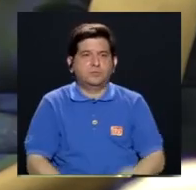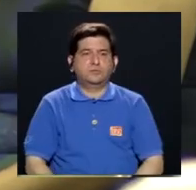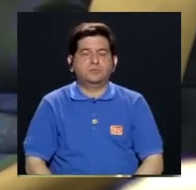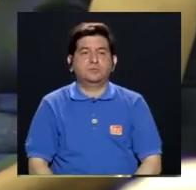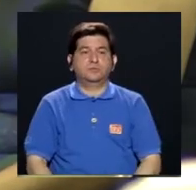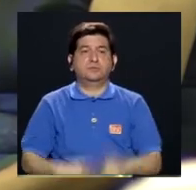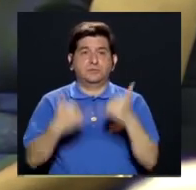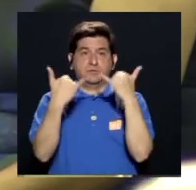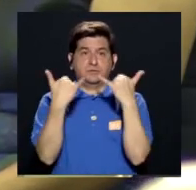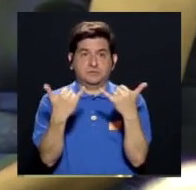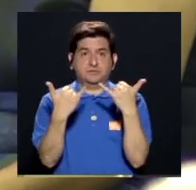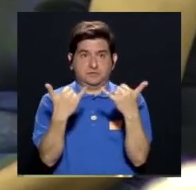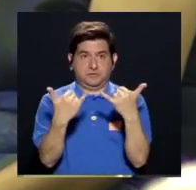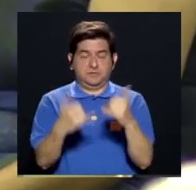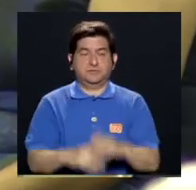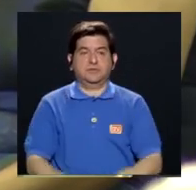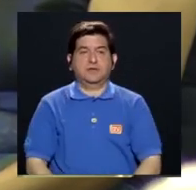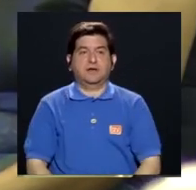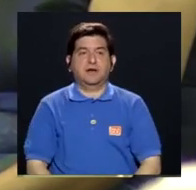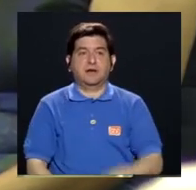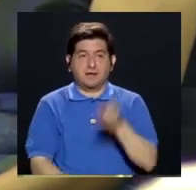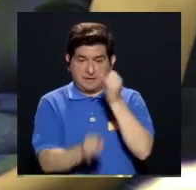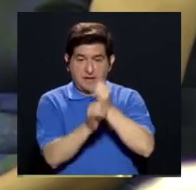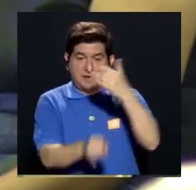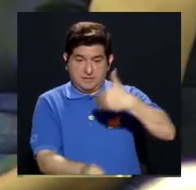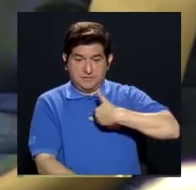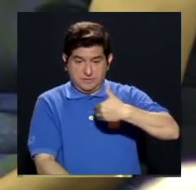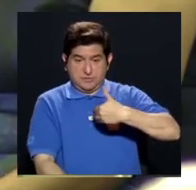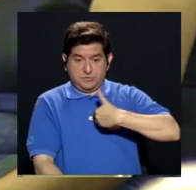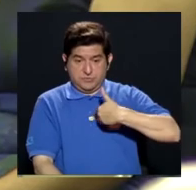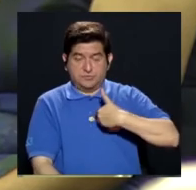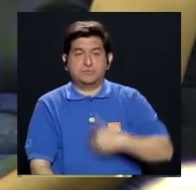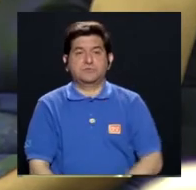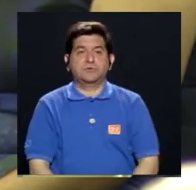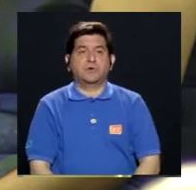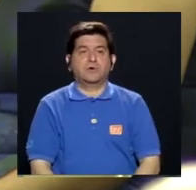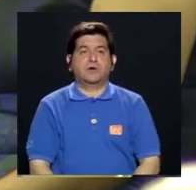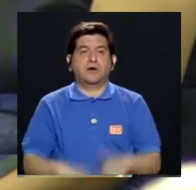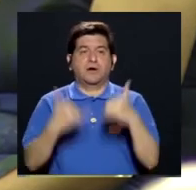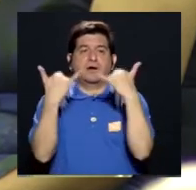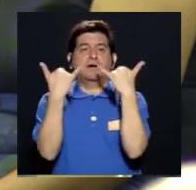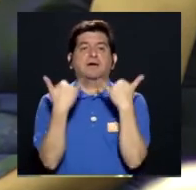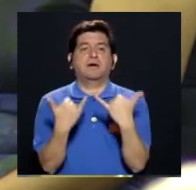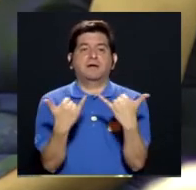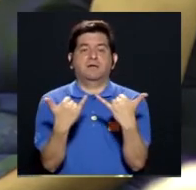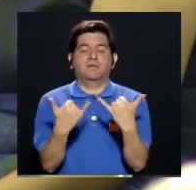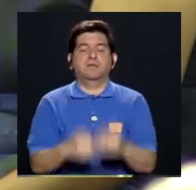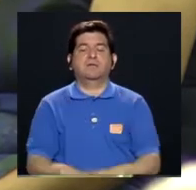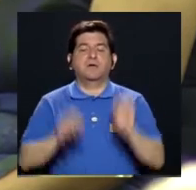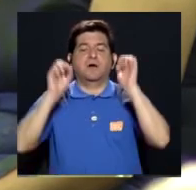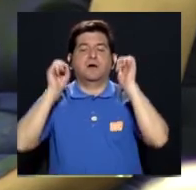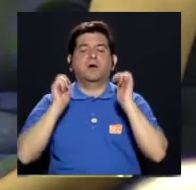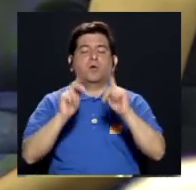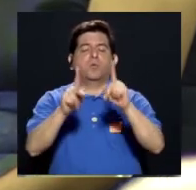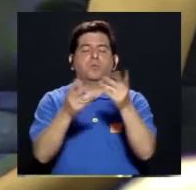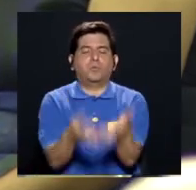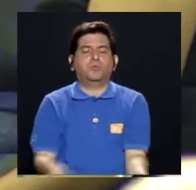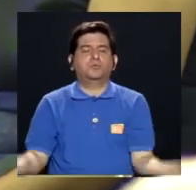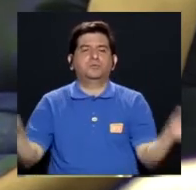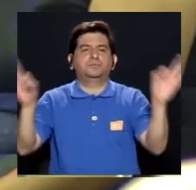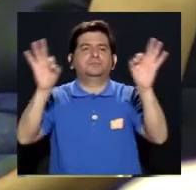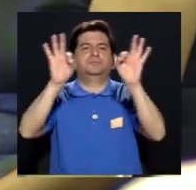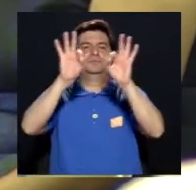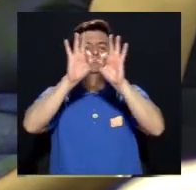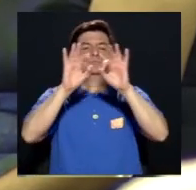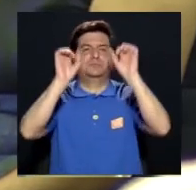vuelto, y estos que son institucionales, se han convertido en una vía